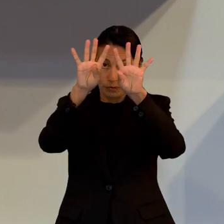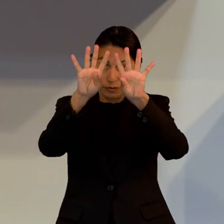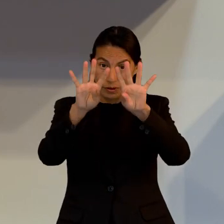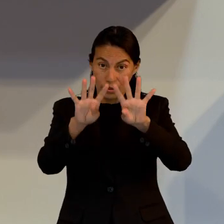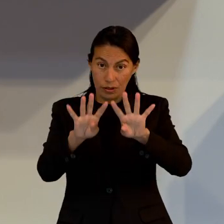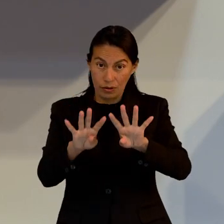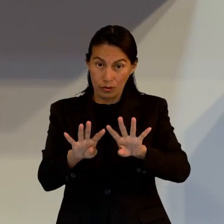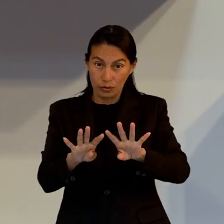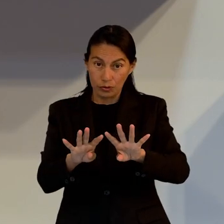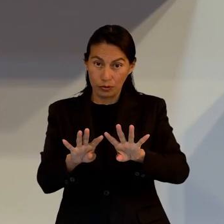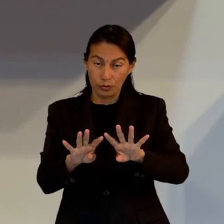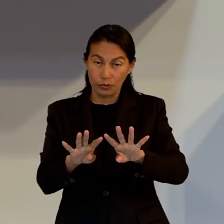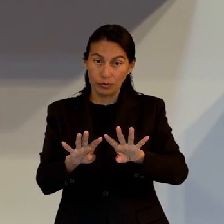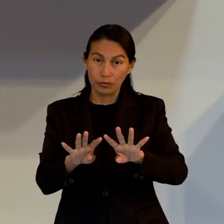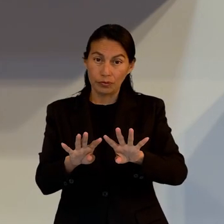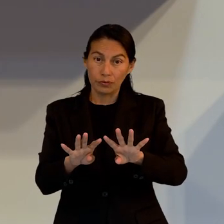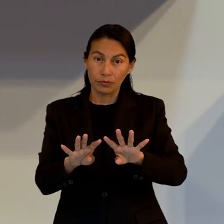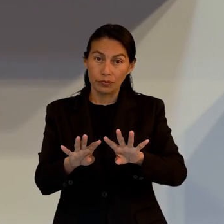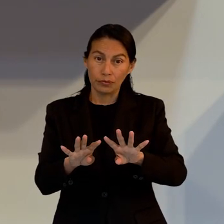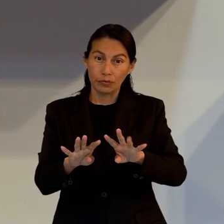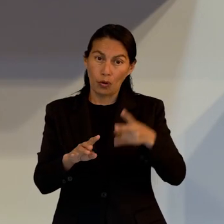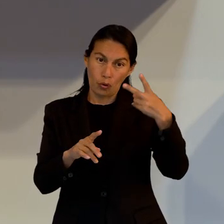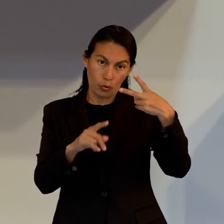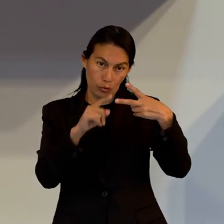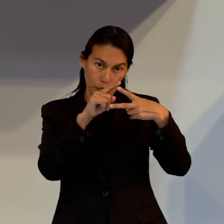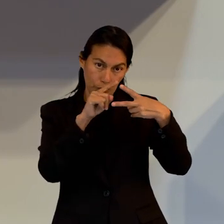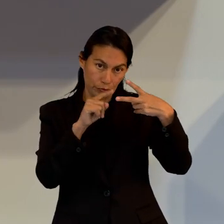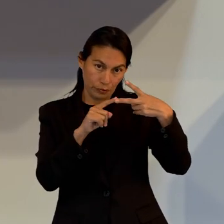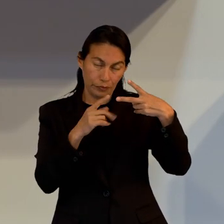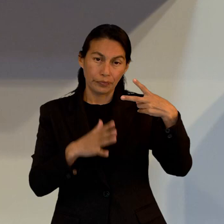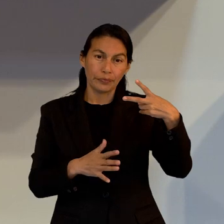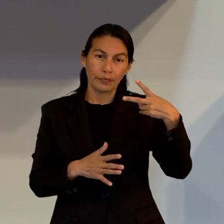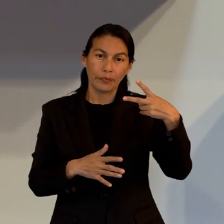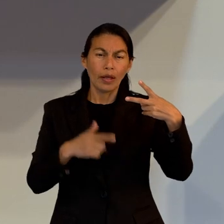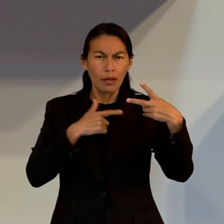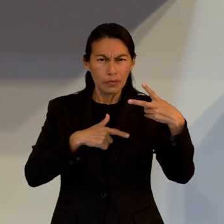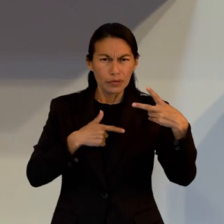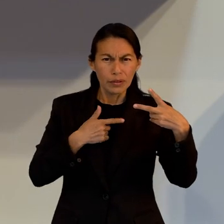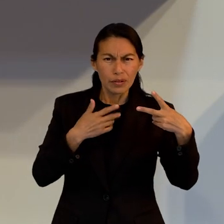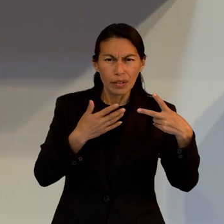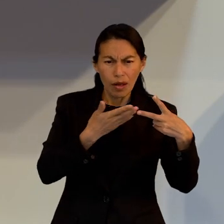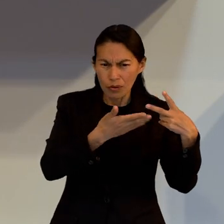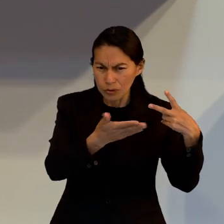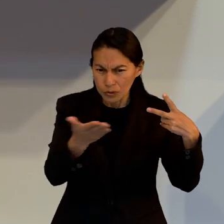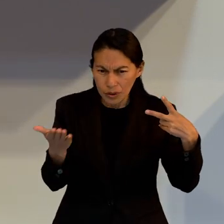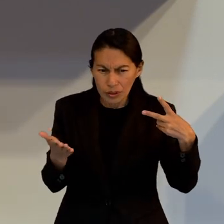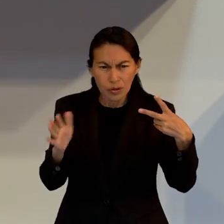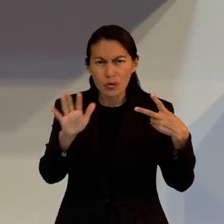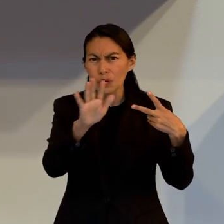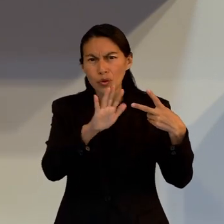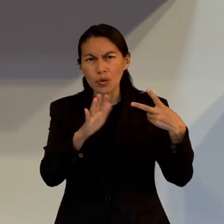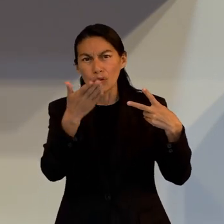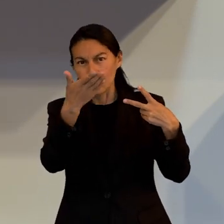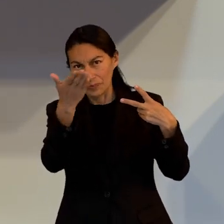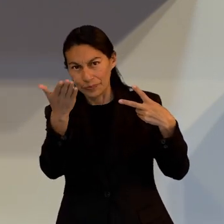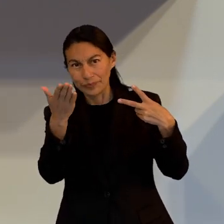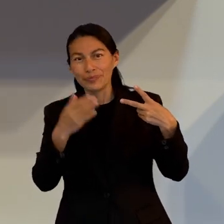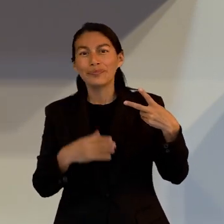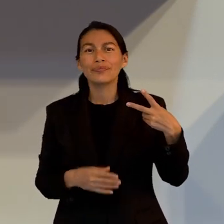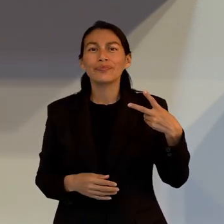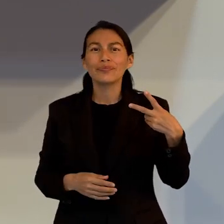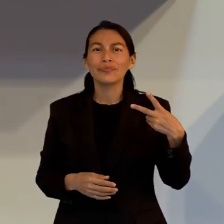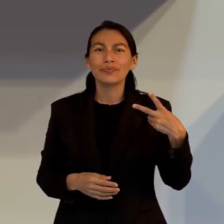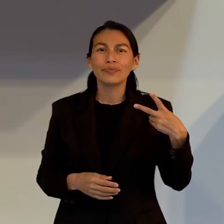tenían una doble función no y me gustaría hay que compartir con ustedes y con los compañeros